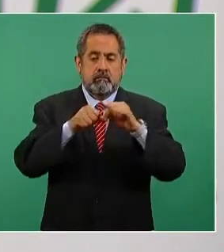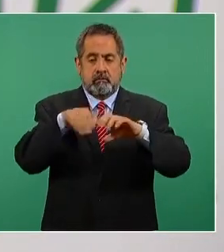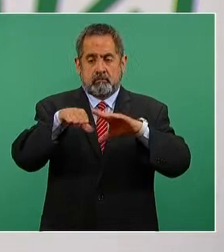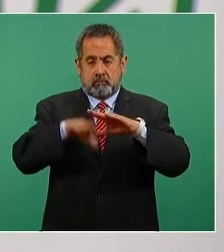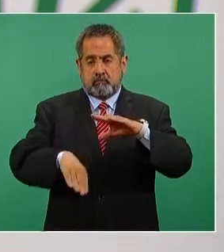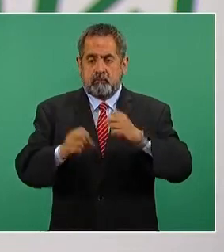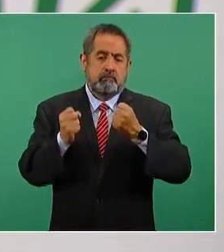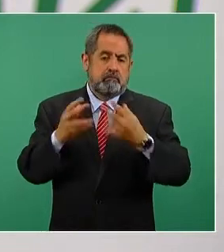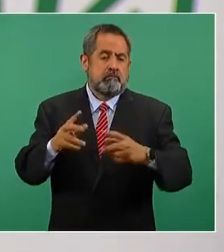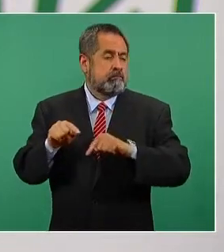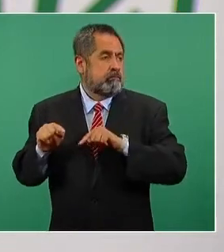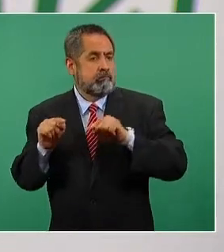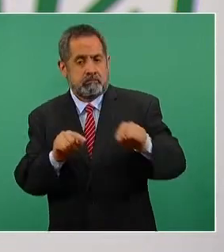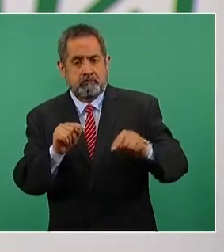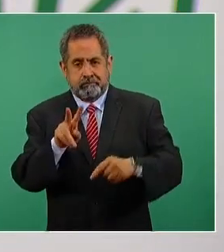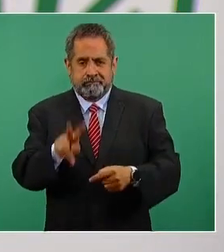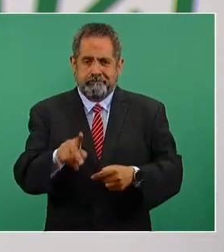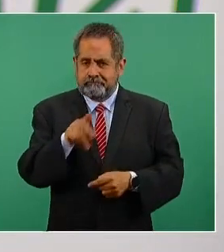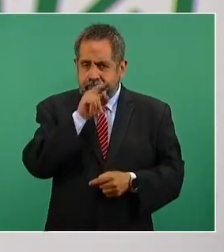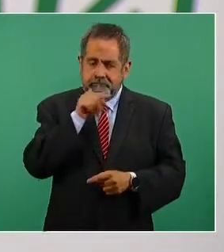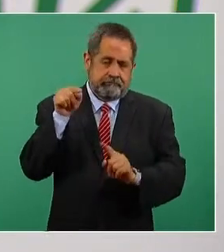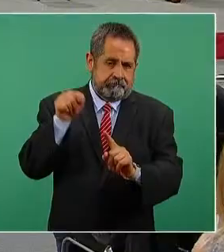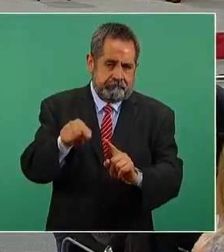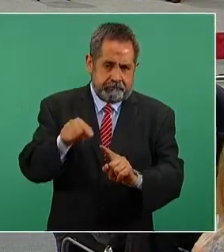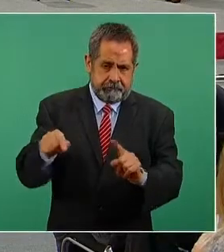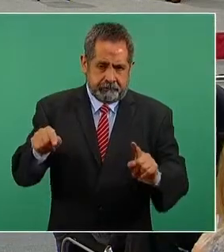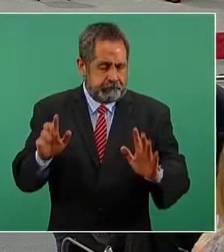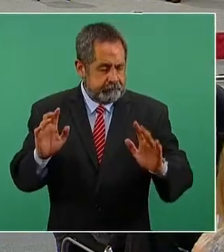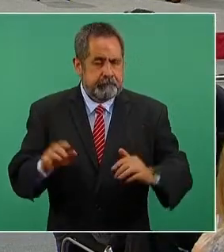un número importante, es lo más preocupante de todo.